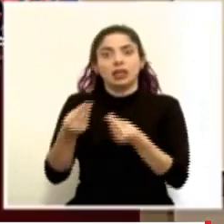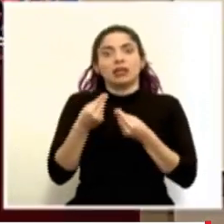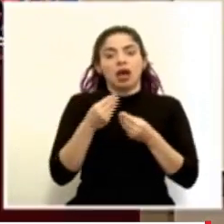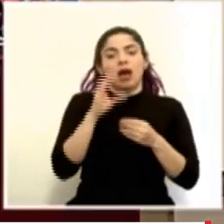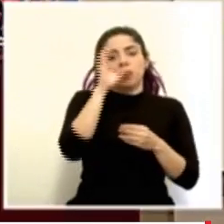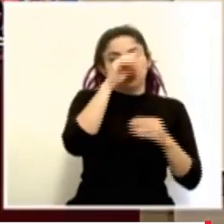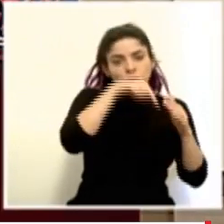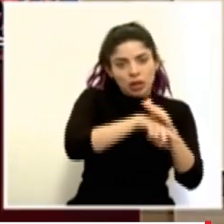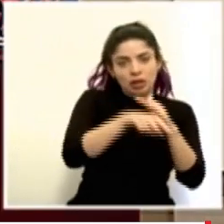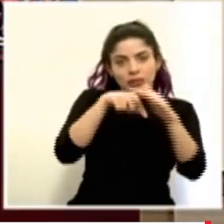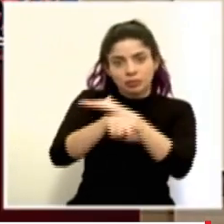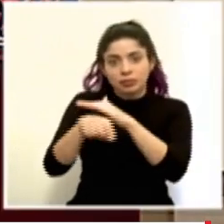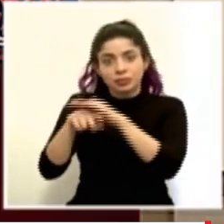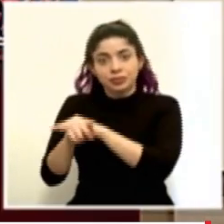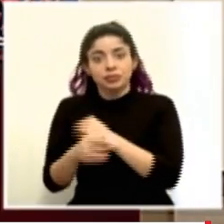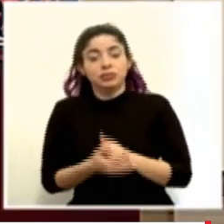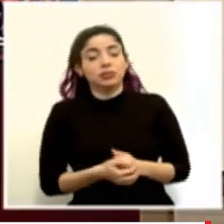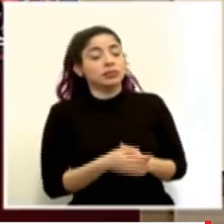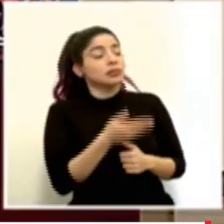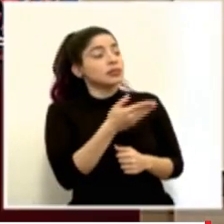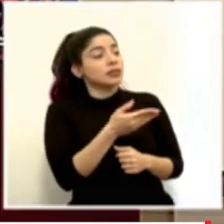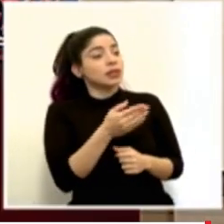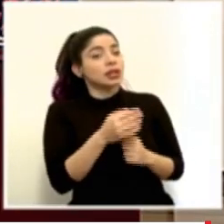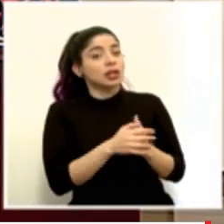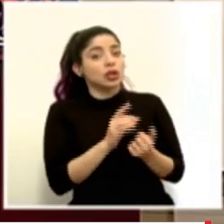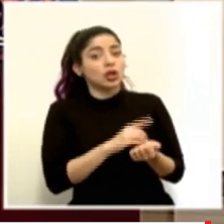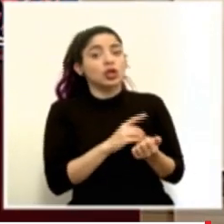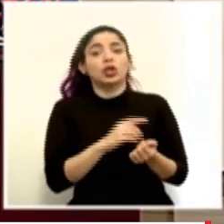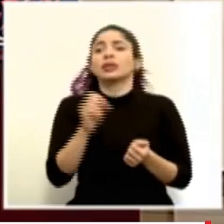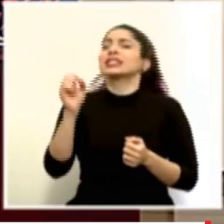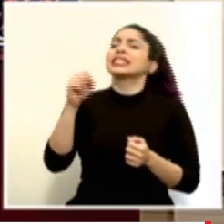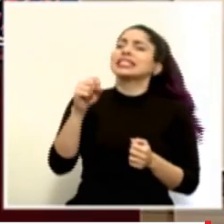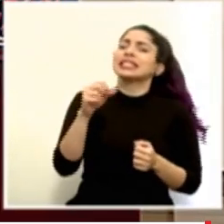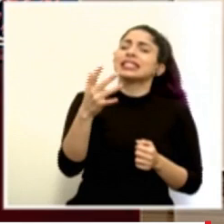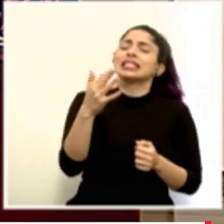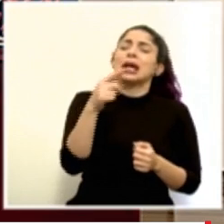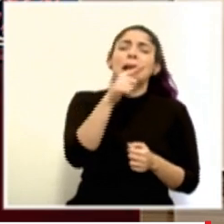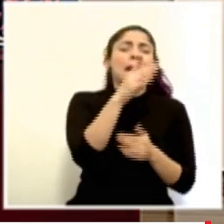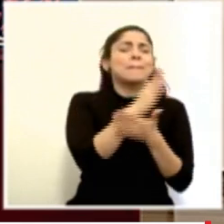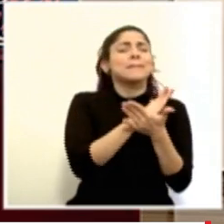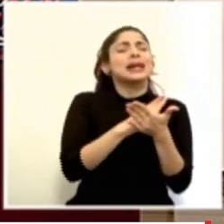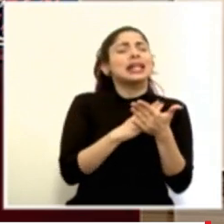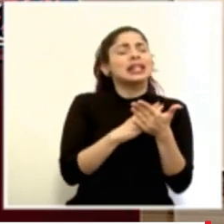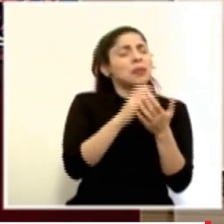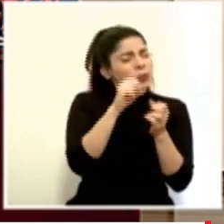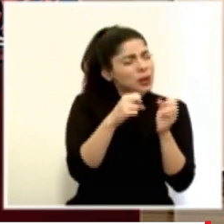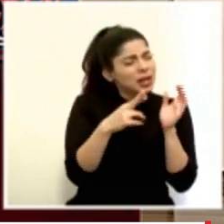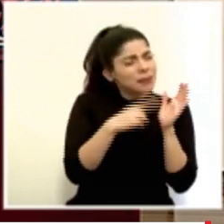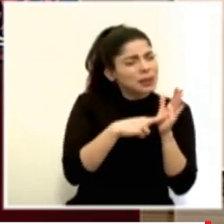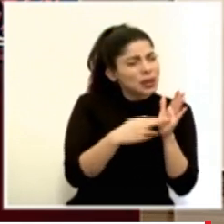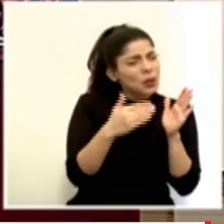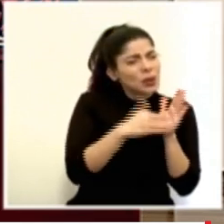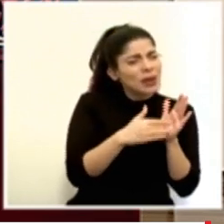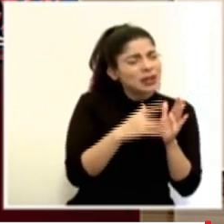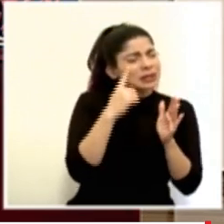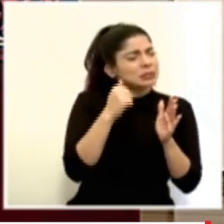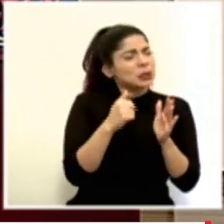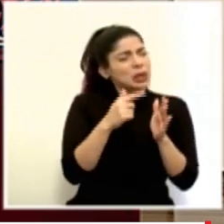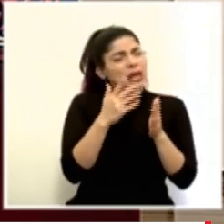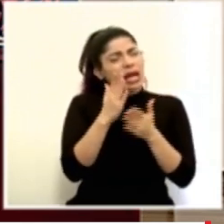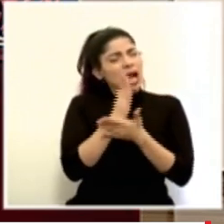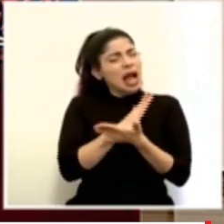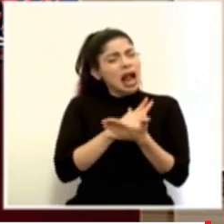no sé si el doctor Macaya quiere agregar algo. Sí, pero esta parte no, si la puede repetir otra vez, porque había